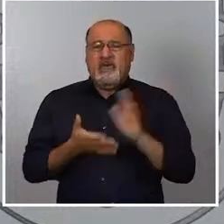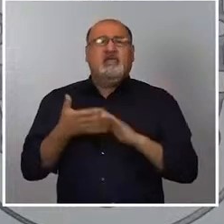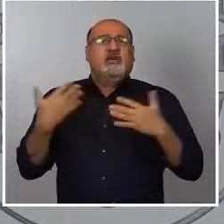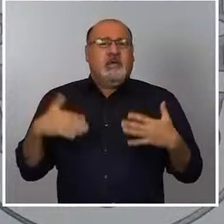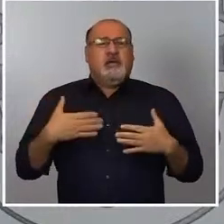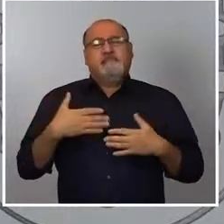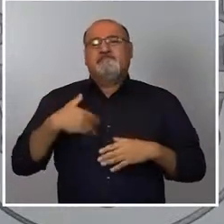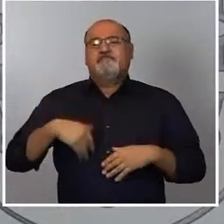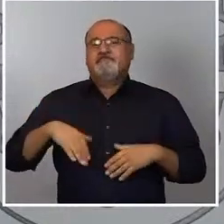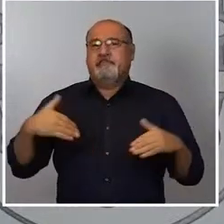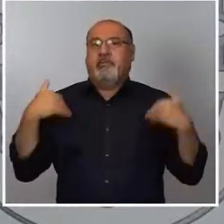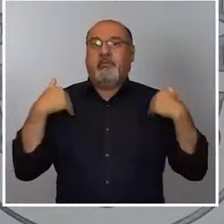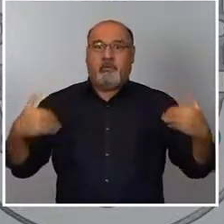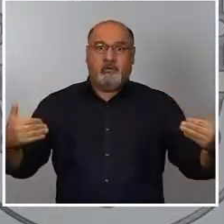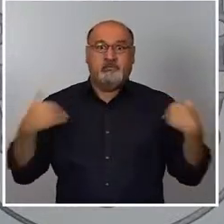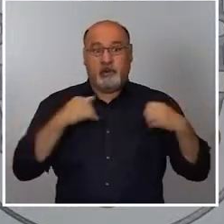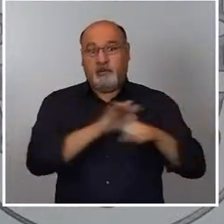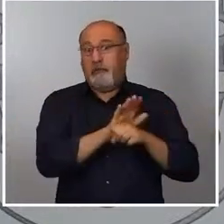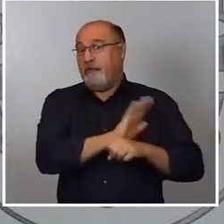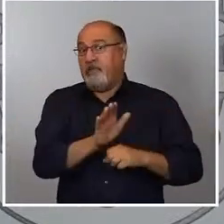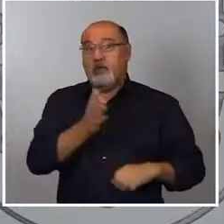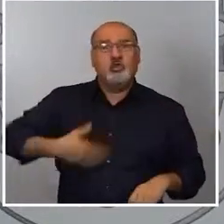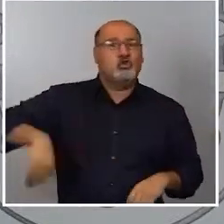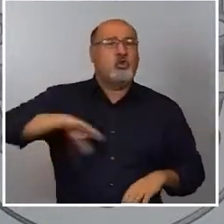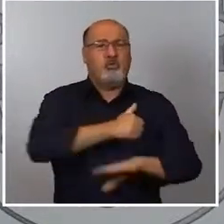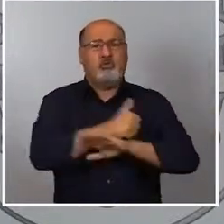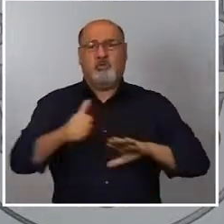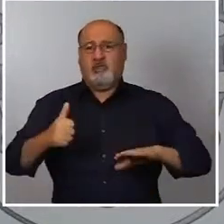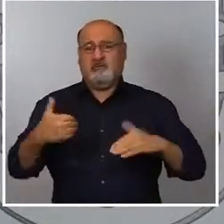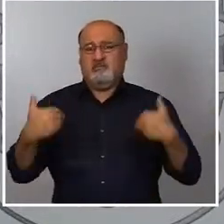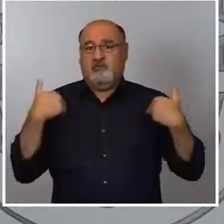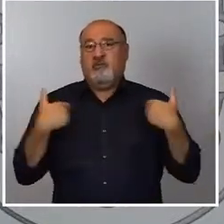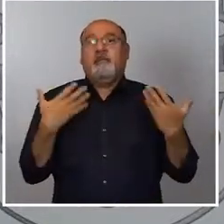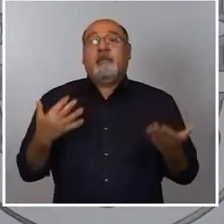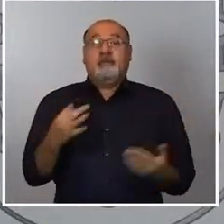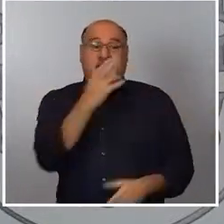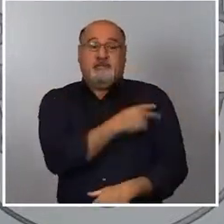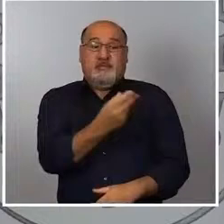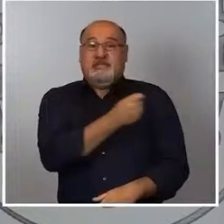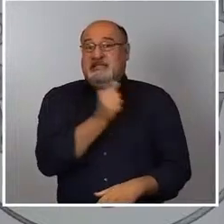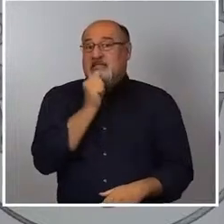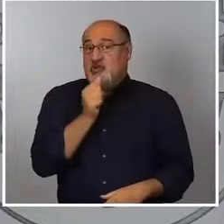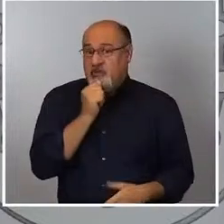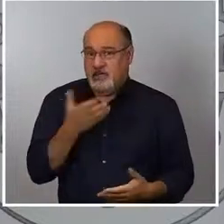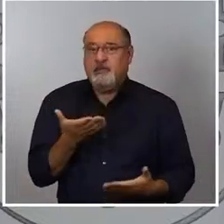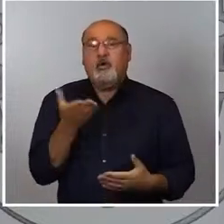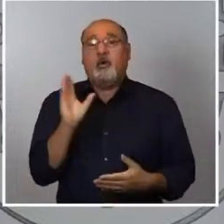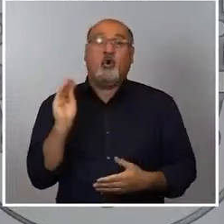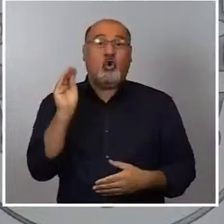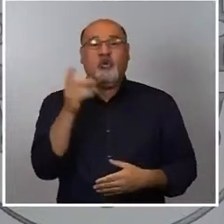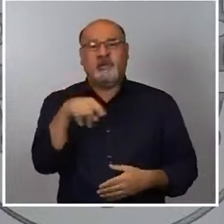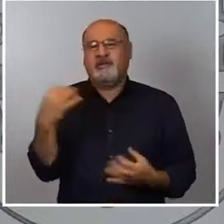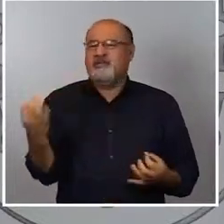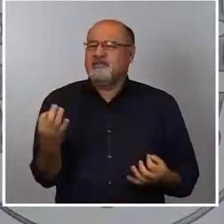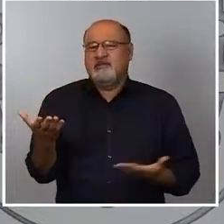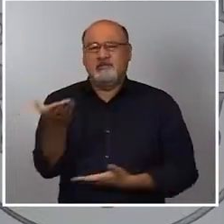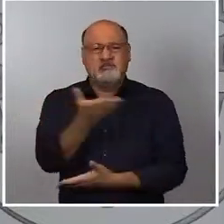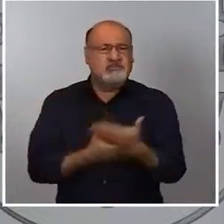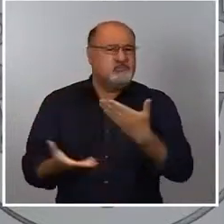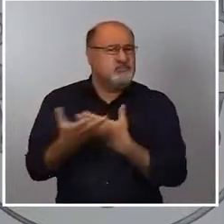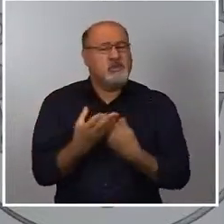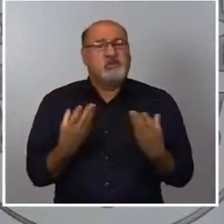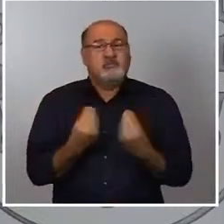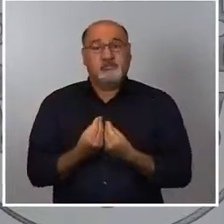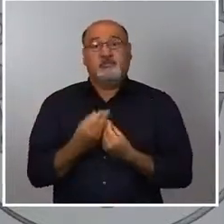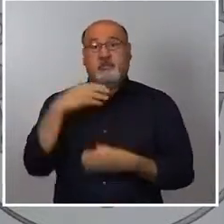esta pandemia como el resto de la ciudadanía no están vacunados pero eso es tan importante es ir vacunación estos colectivos como hemos compartido en el día